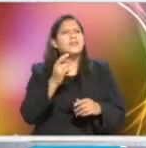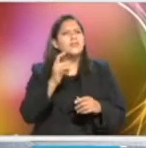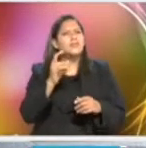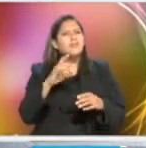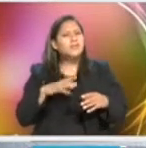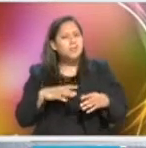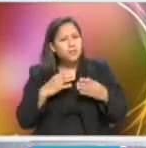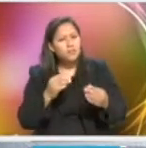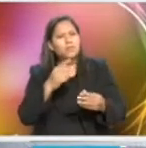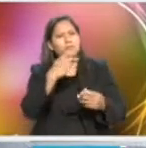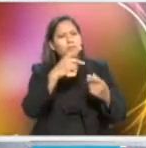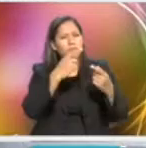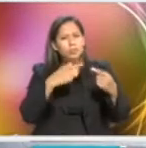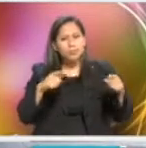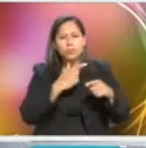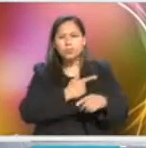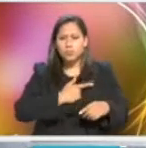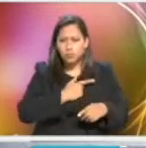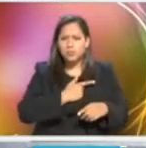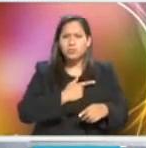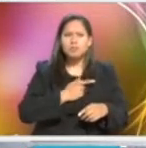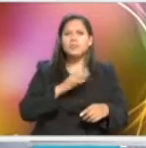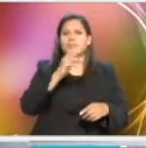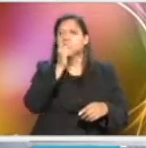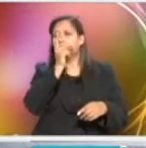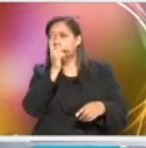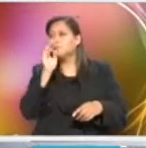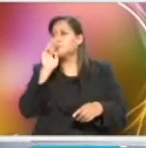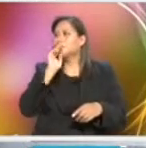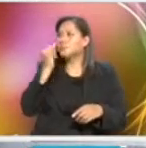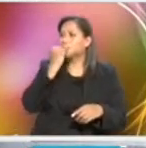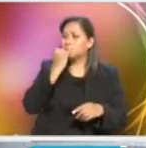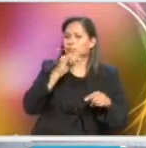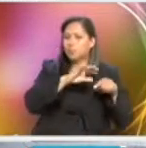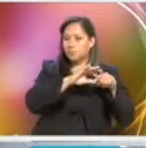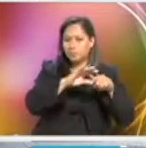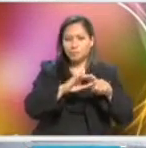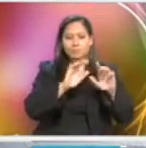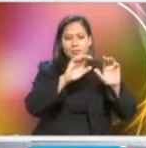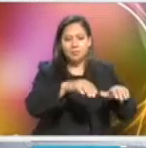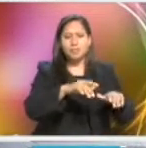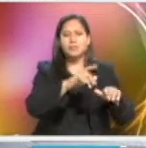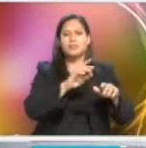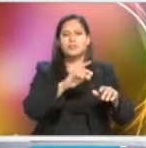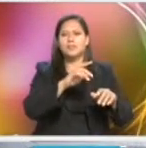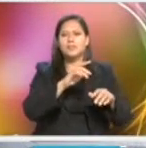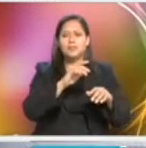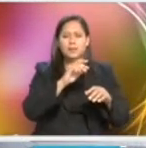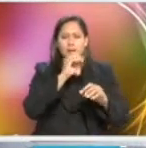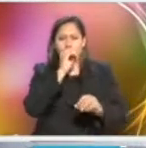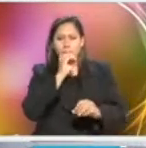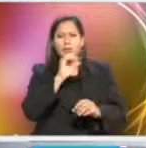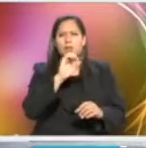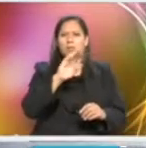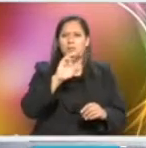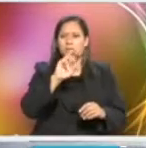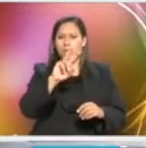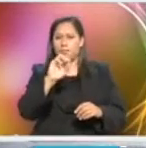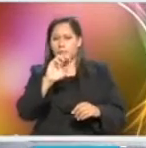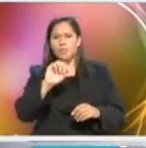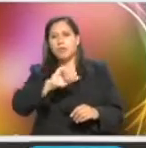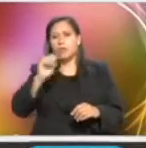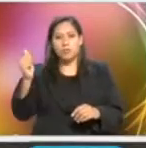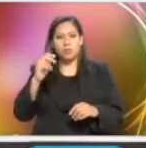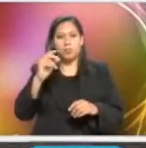nació tu gusto de decirle, oye, papis, mami, llévame a tocar el oboe y no tu instrumento mucho más popular?